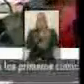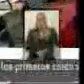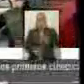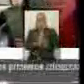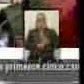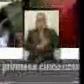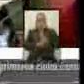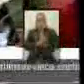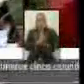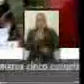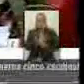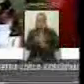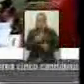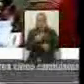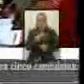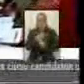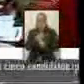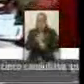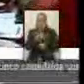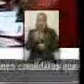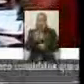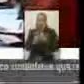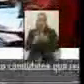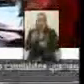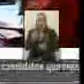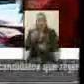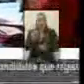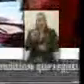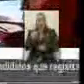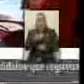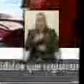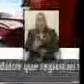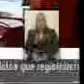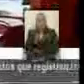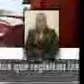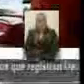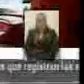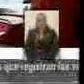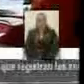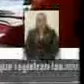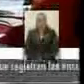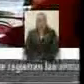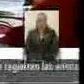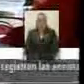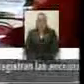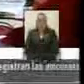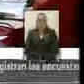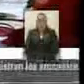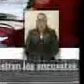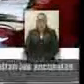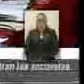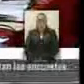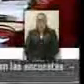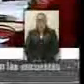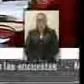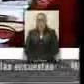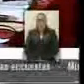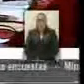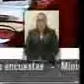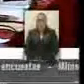subsidio Oviedo y yo defiendo a los trabajadores que no subsidio Oviedo. Esa es toda la diferencia. Y estoy seguro que los trabajadores que yo defiendo son mucho